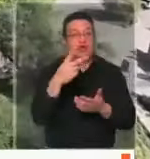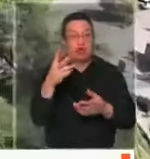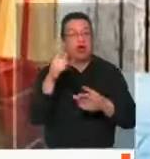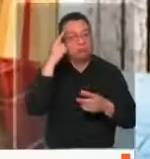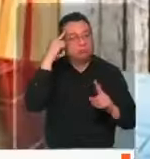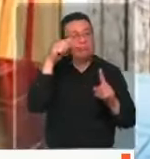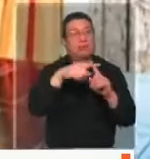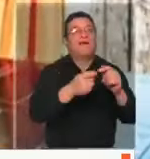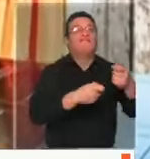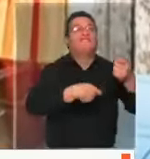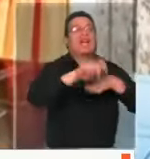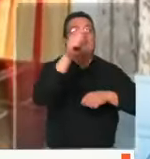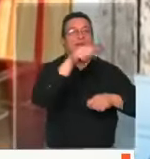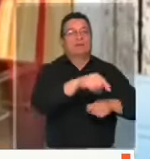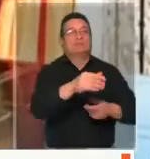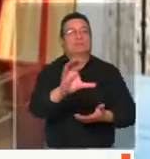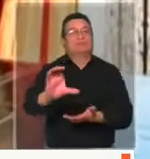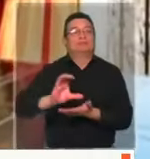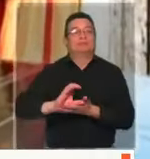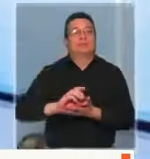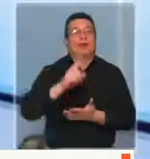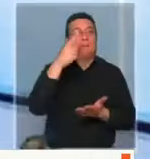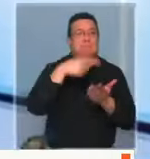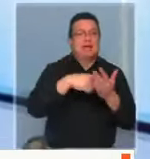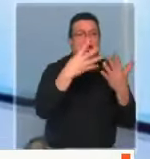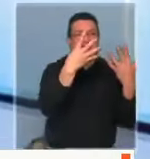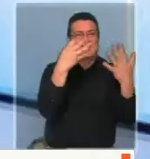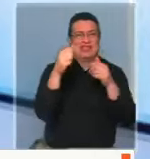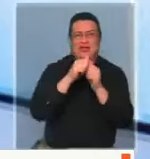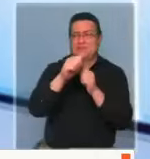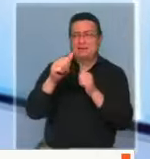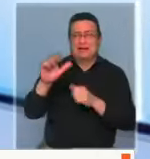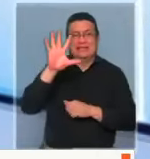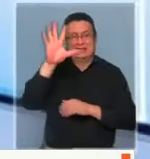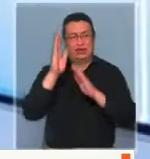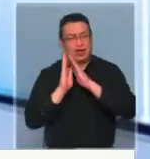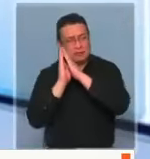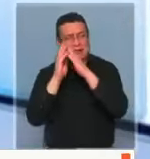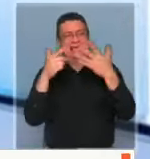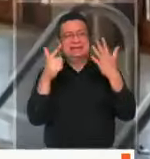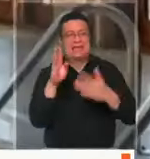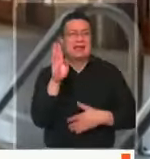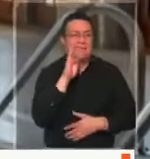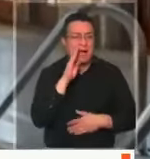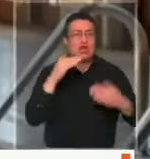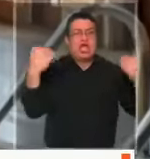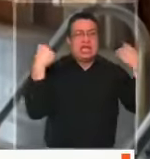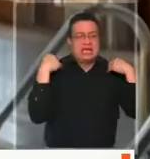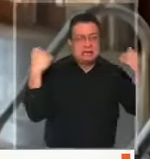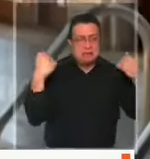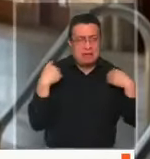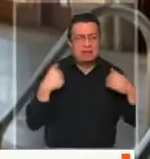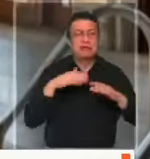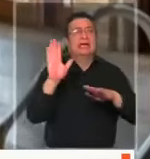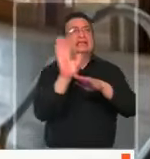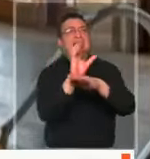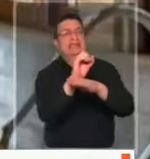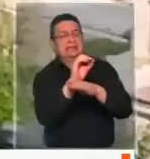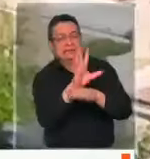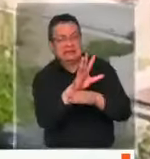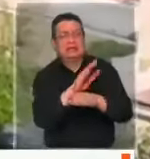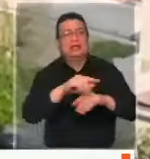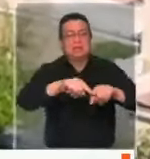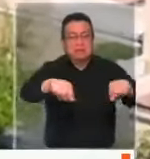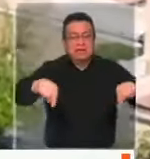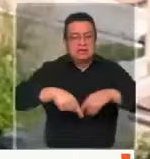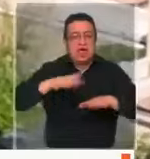venderla. 1.900 metros cuadrados, 5 dormitorios, 7 baños, también tiene gimnasio, sala de cine, piscina temperada,